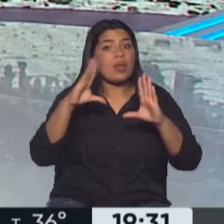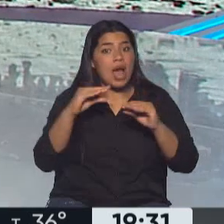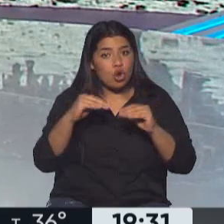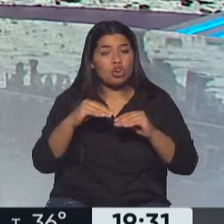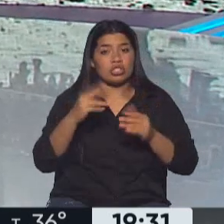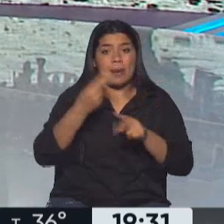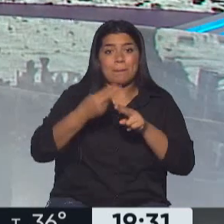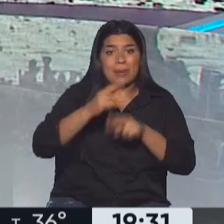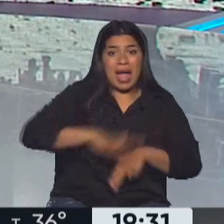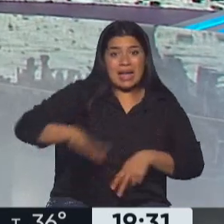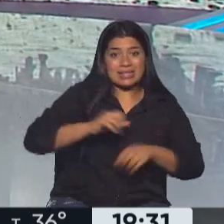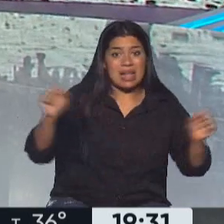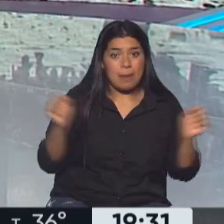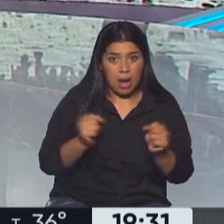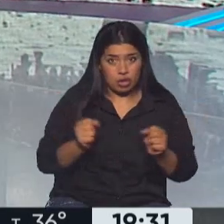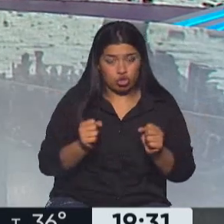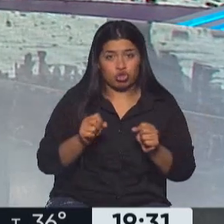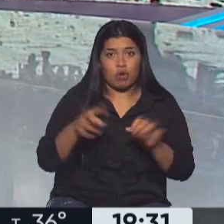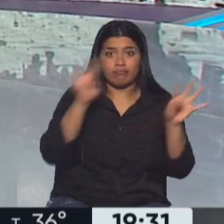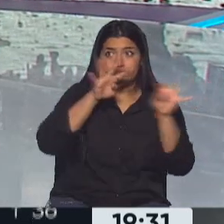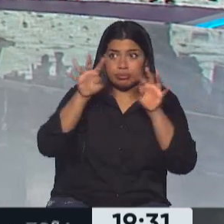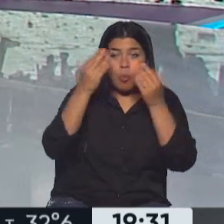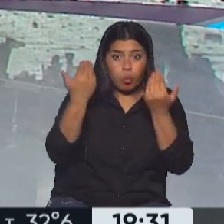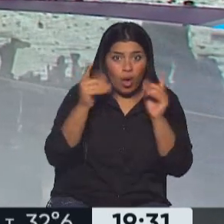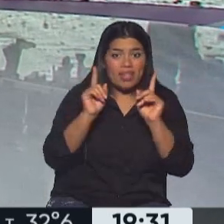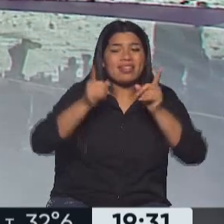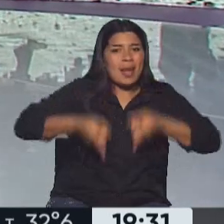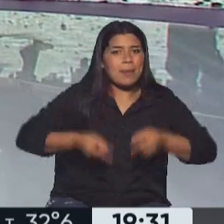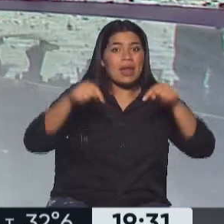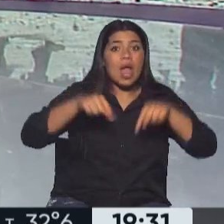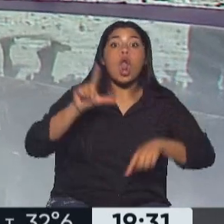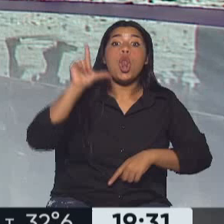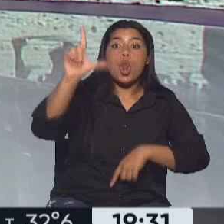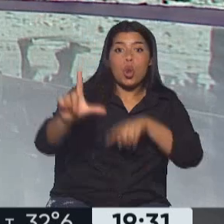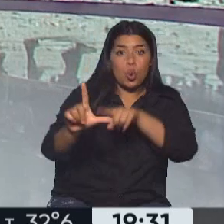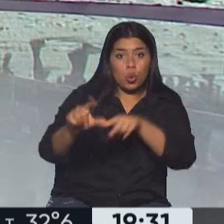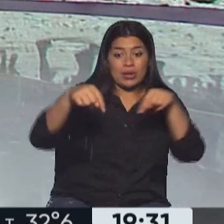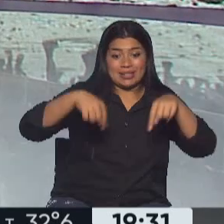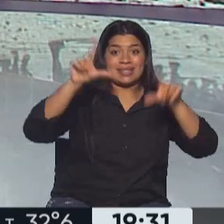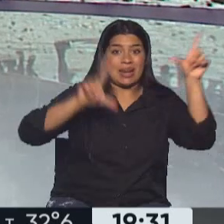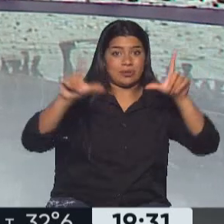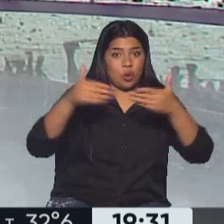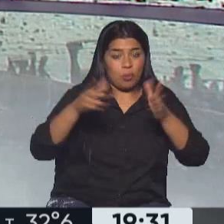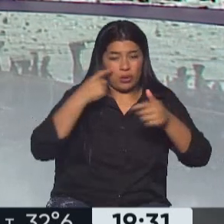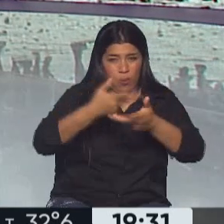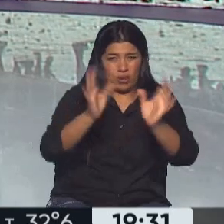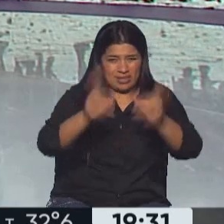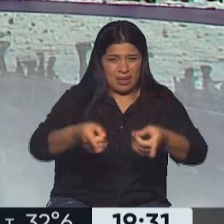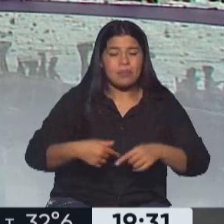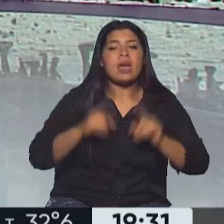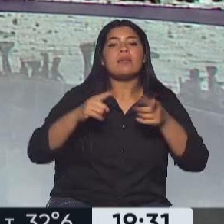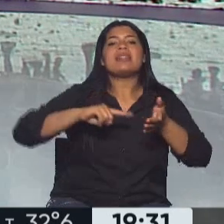el lunes a las 23 horas se va a poder ver por nuestra pantalla la televisión pública además se va a proyectar en el Centro Cultural de la ciencia el